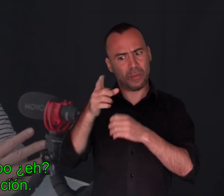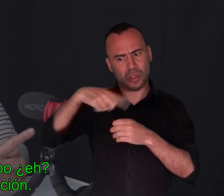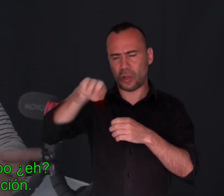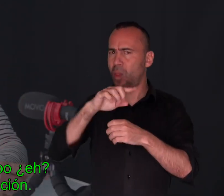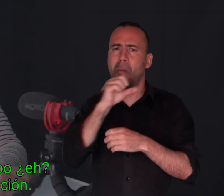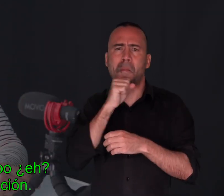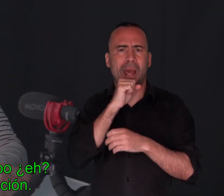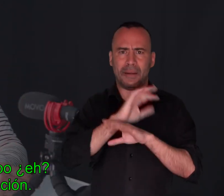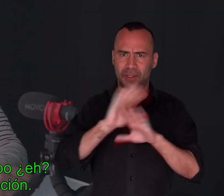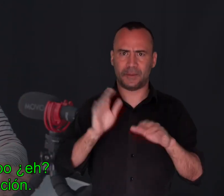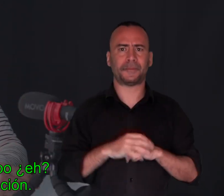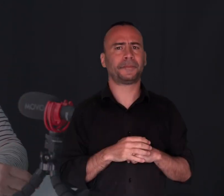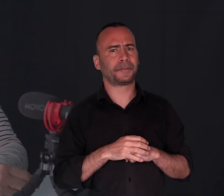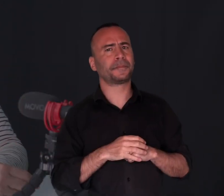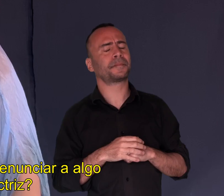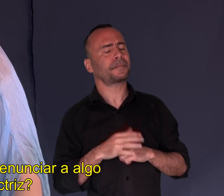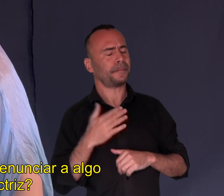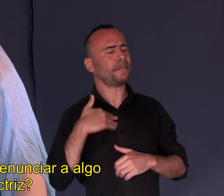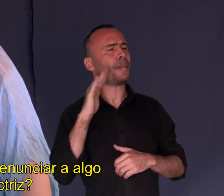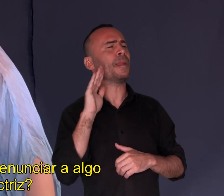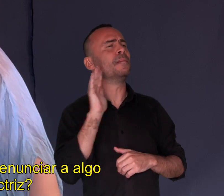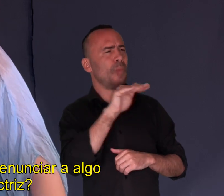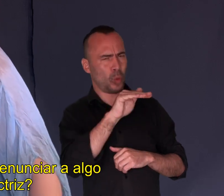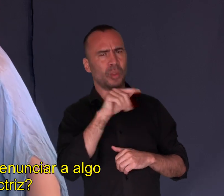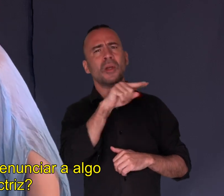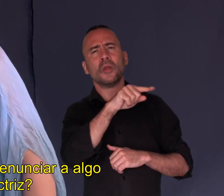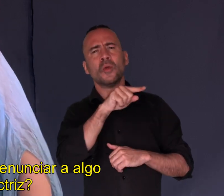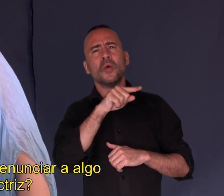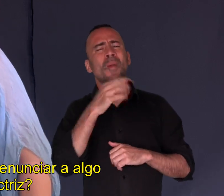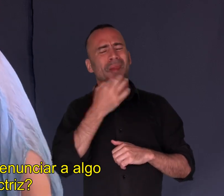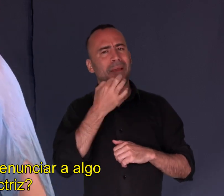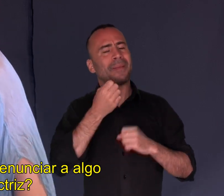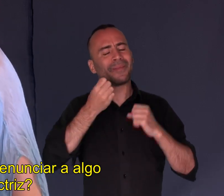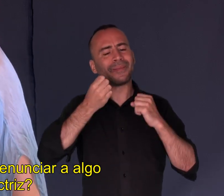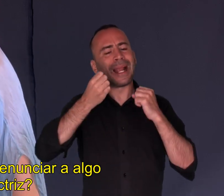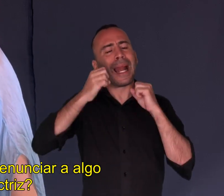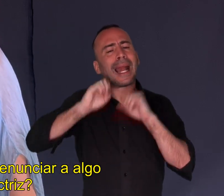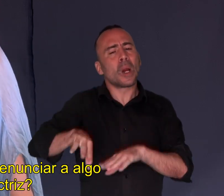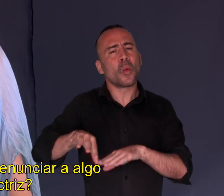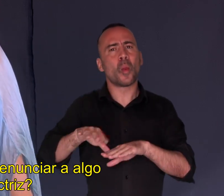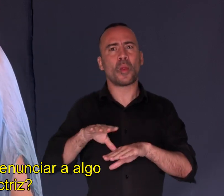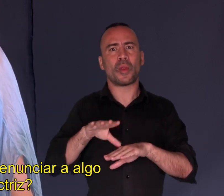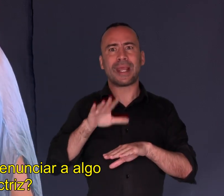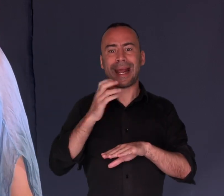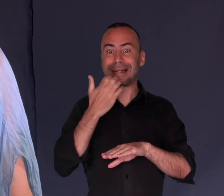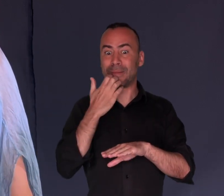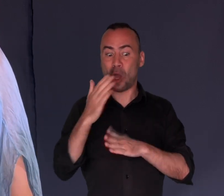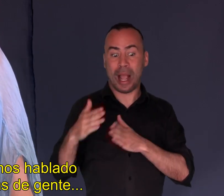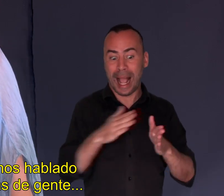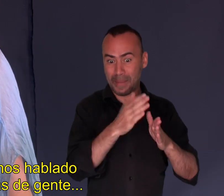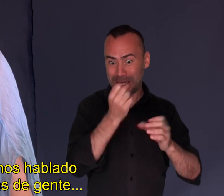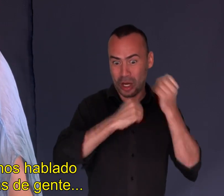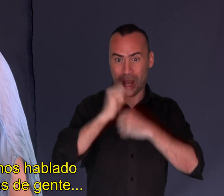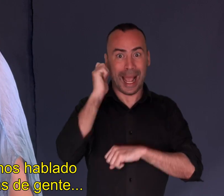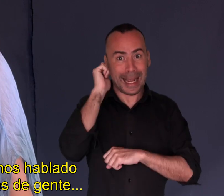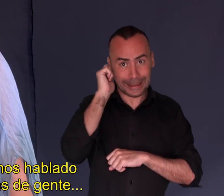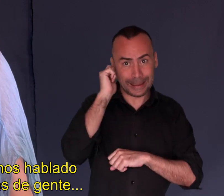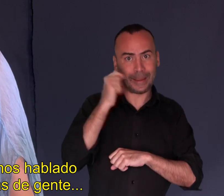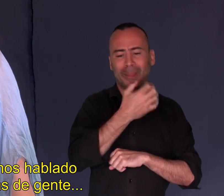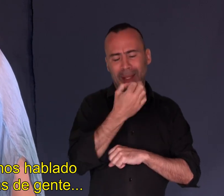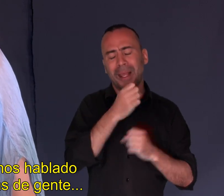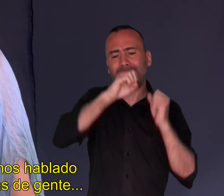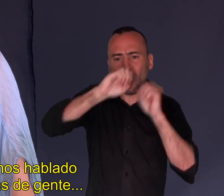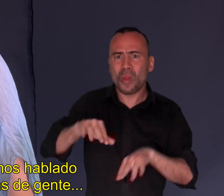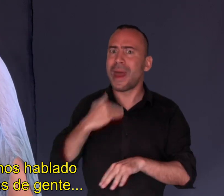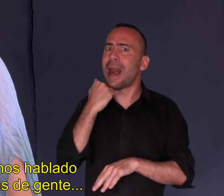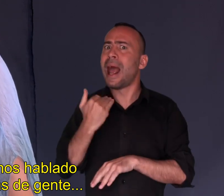todo el equipo e de esa función tú has tenido que renunciar a a algo para ser actriz quiero decir hemos